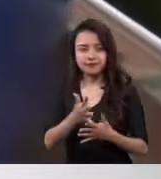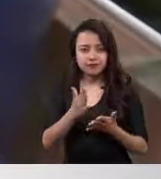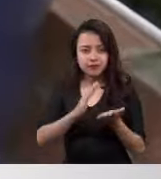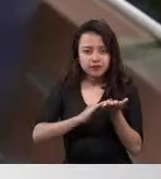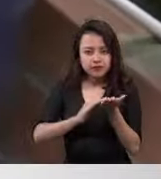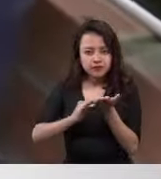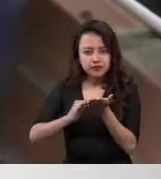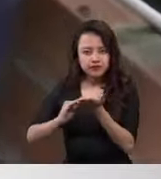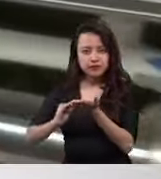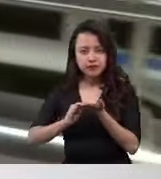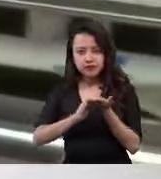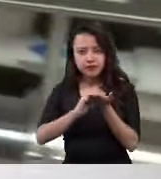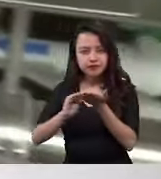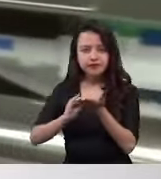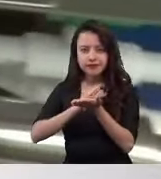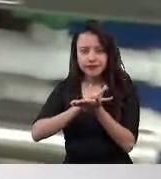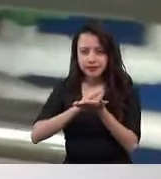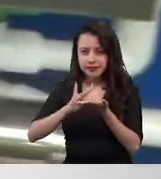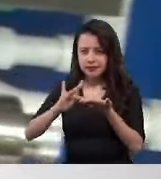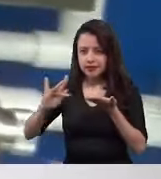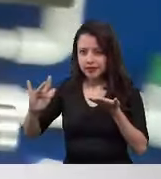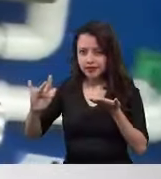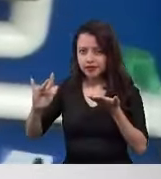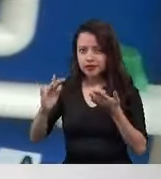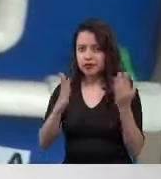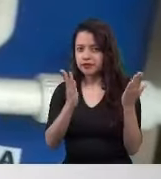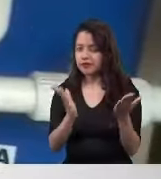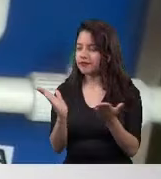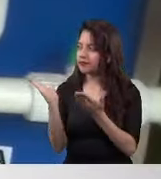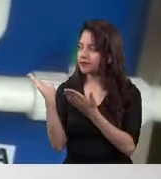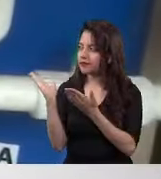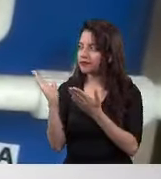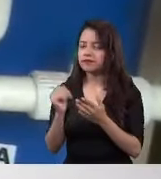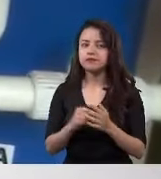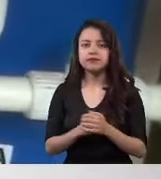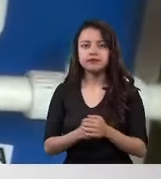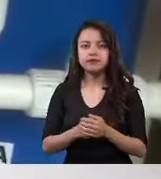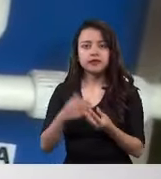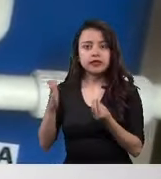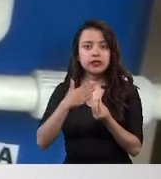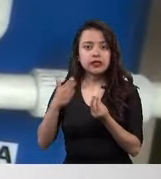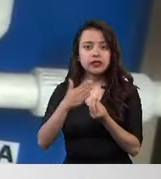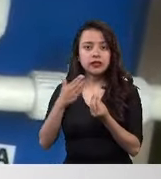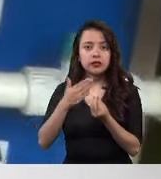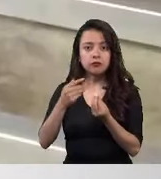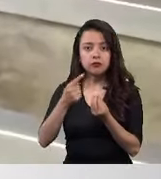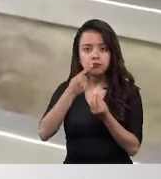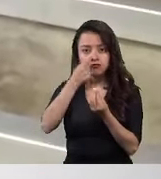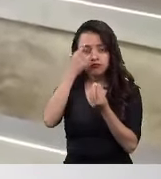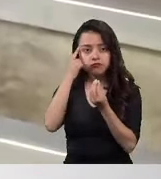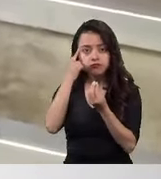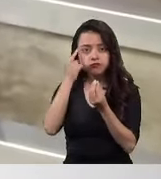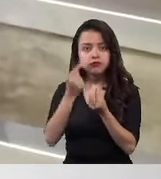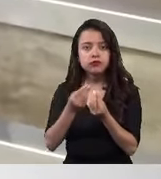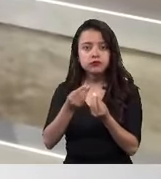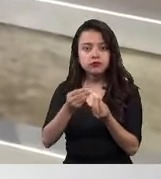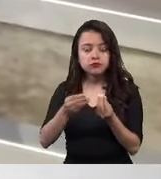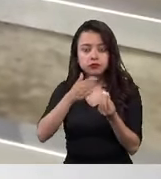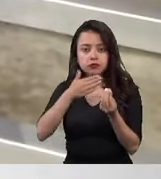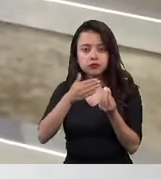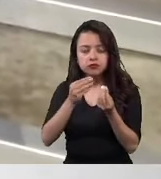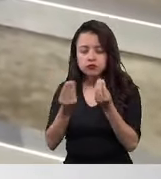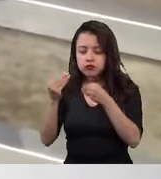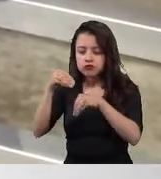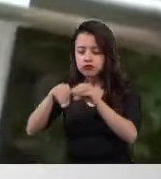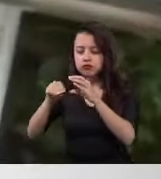sedimenta, una planta de tratamiento que cuenta con filtro de zeolita, carbón activado, con una membrana de ultrafiltración, una